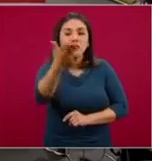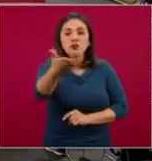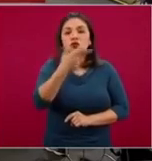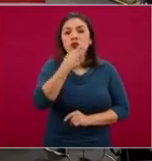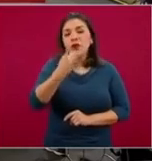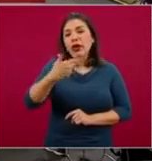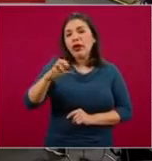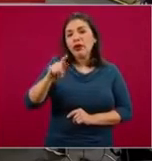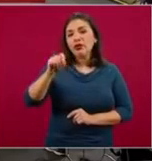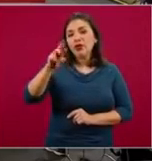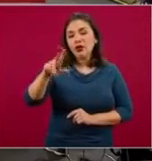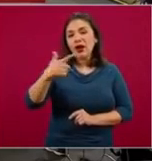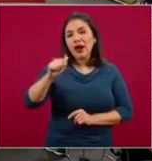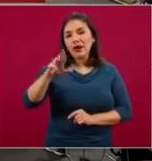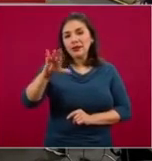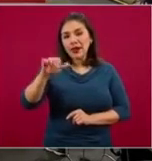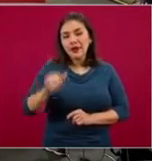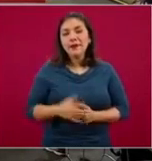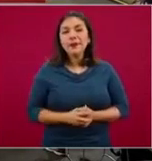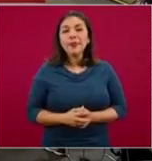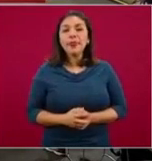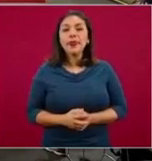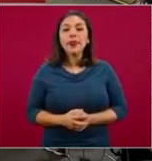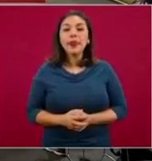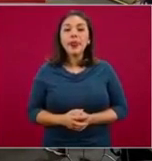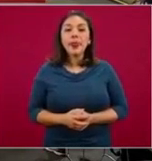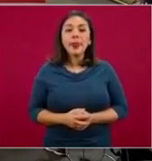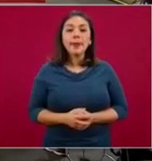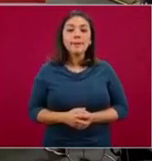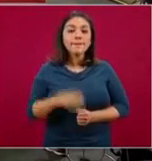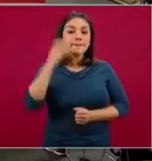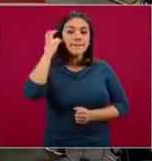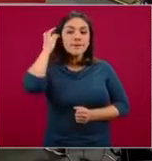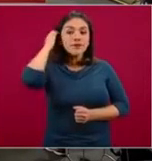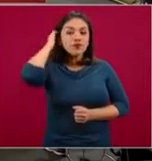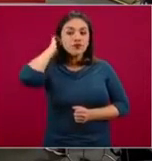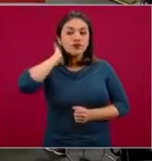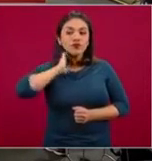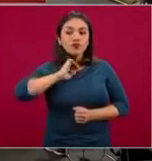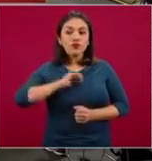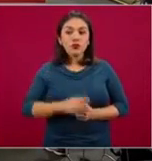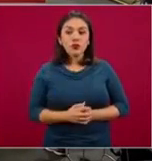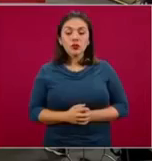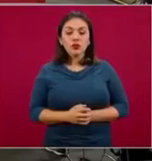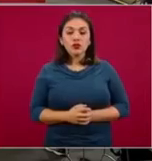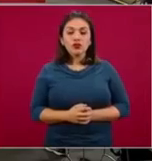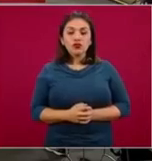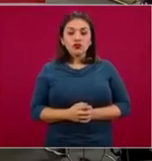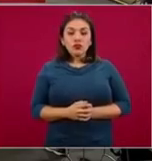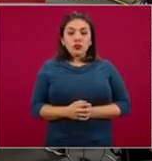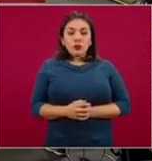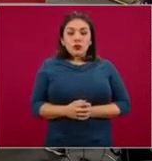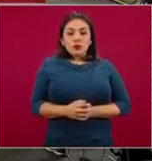García, periódico Cantón, Grupo Basta. Perdón, Grupo Basta, periódico Cantón.